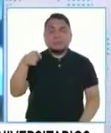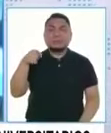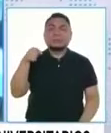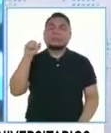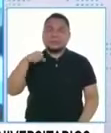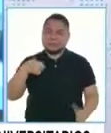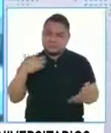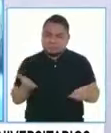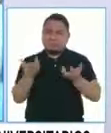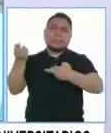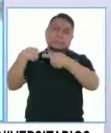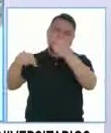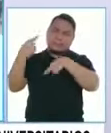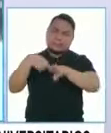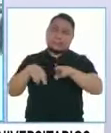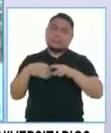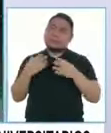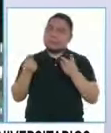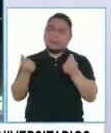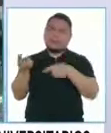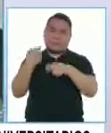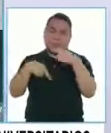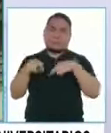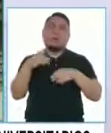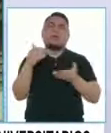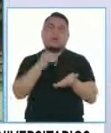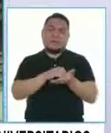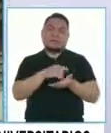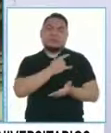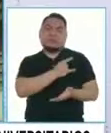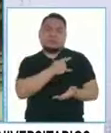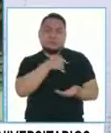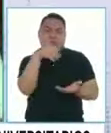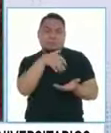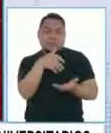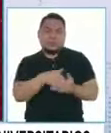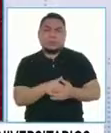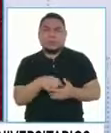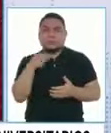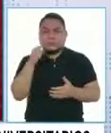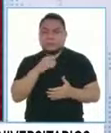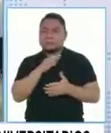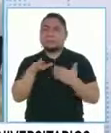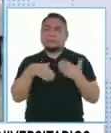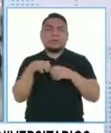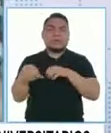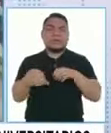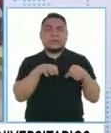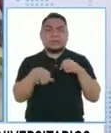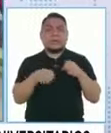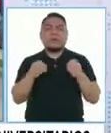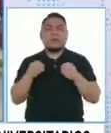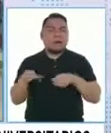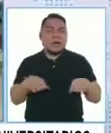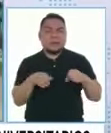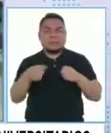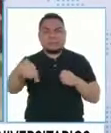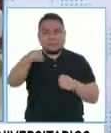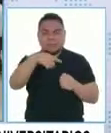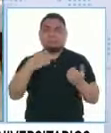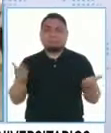regresen lo más pronto posible, y para eso se están tomando todas las acciones y las medidas. Creo que el primer